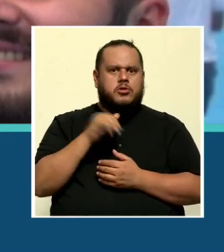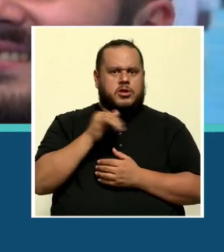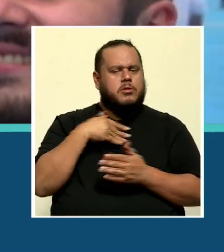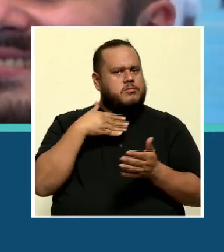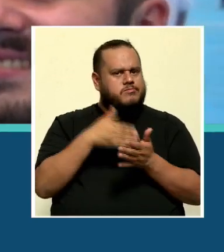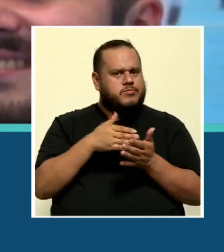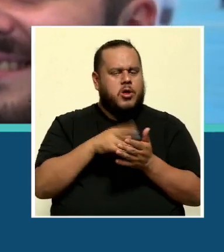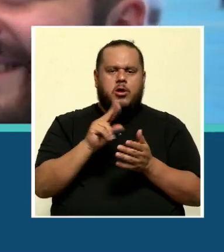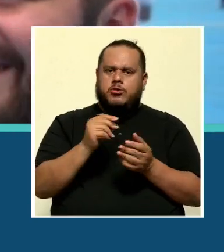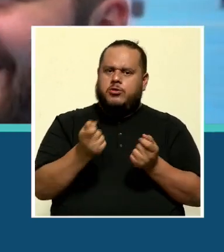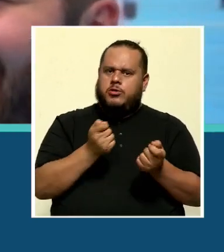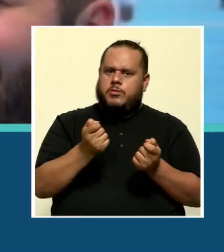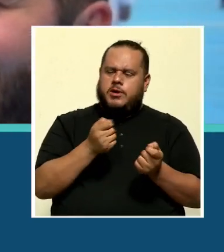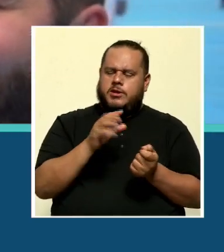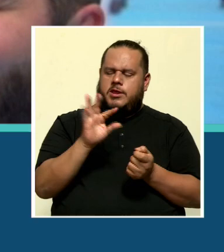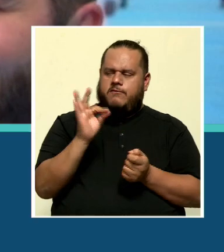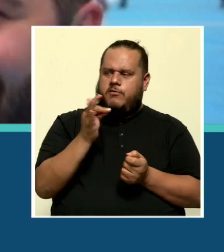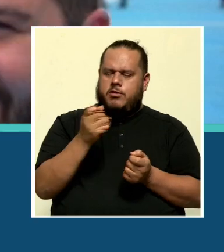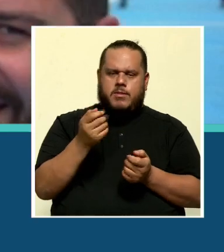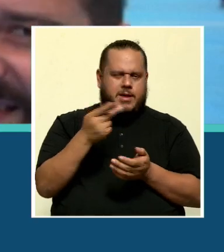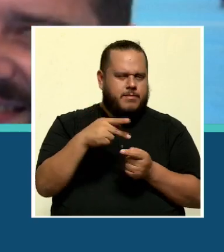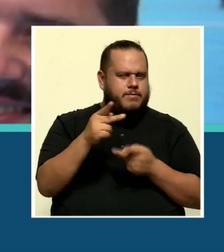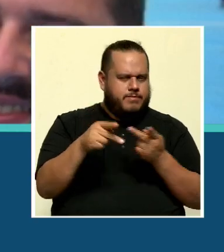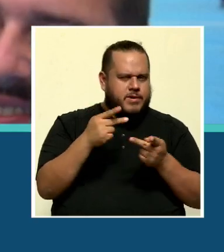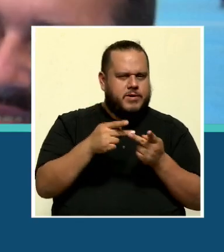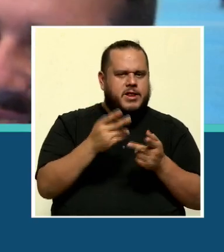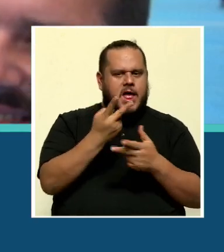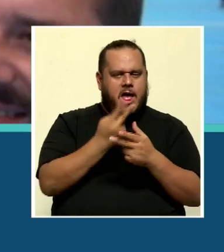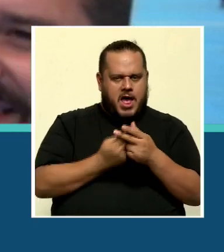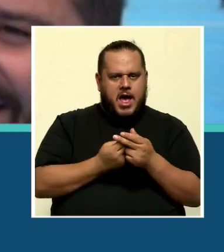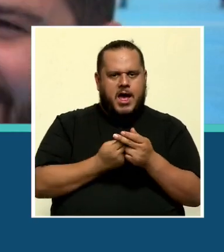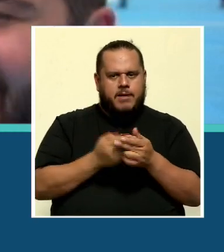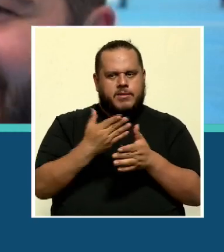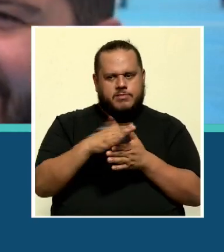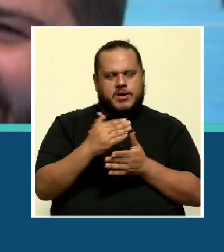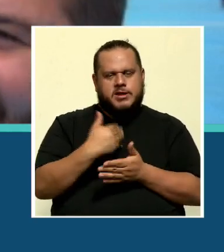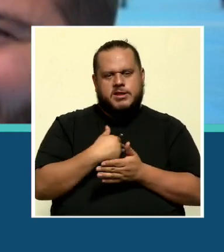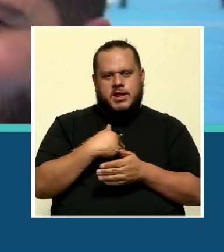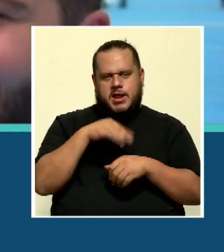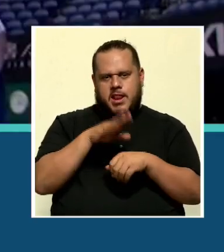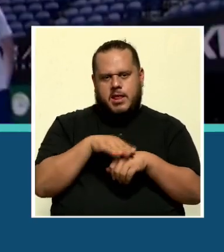No lo manejamos de forma perfecta, creo que ambas partes tienen la culpa.